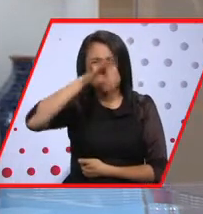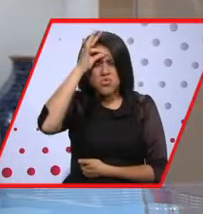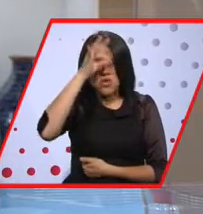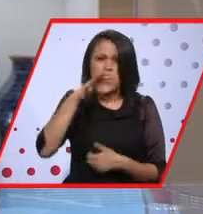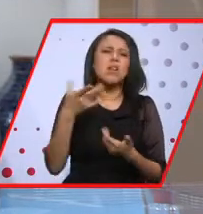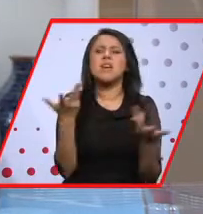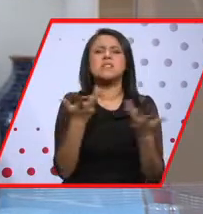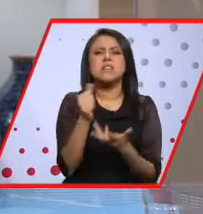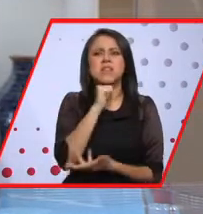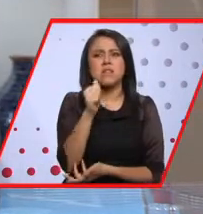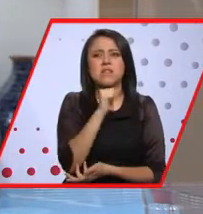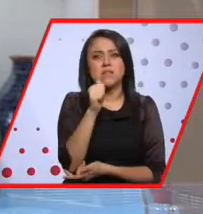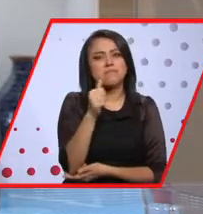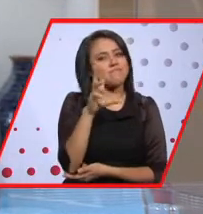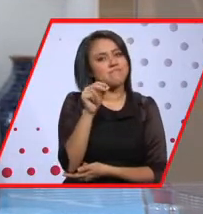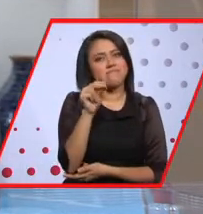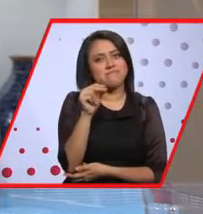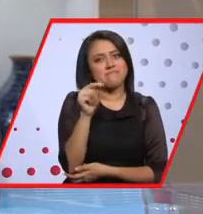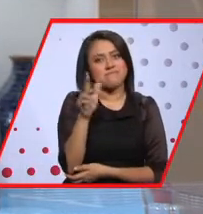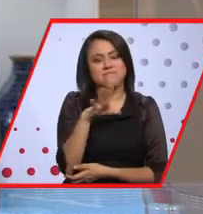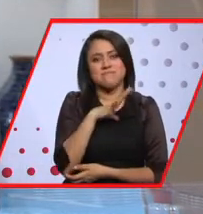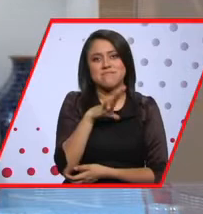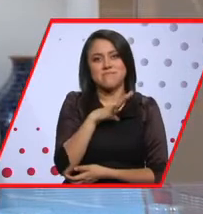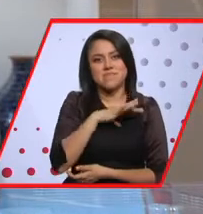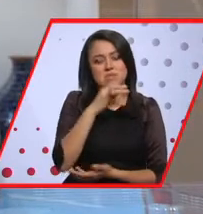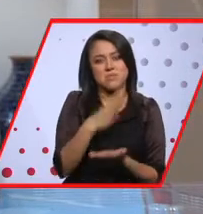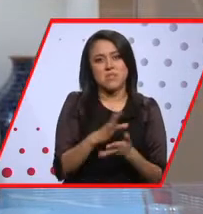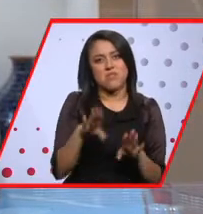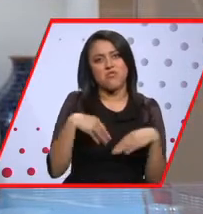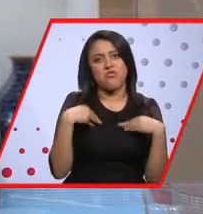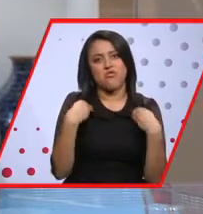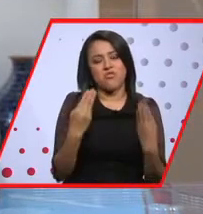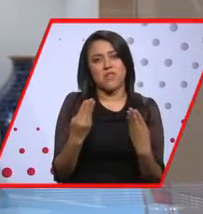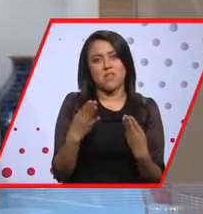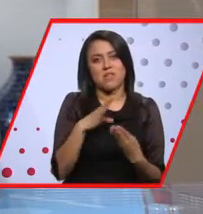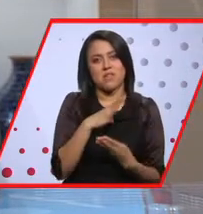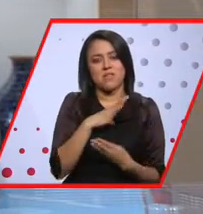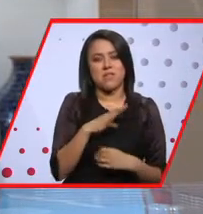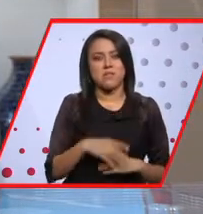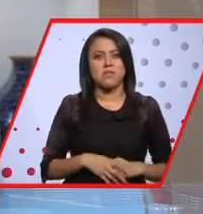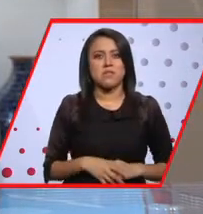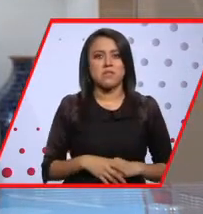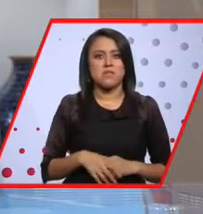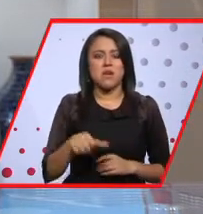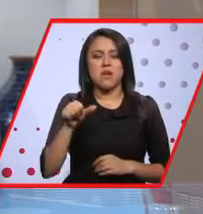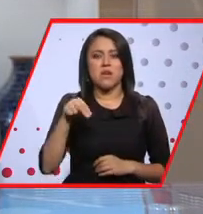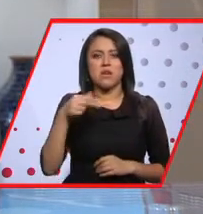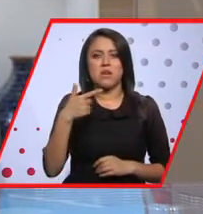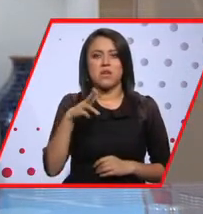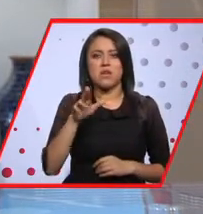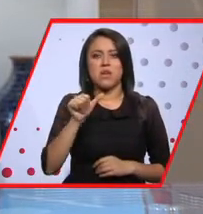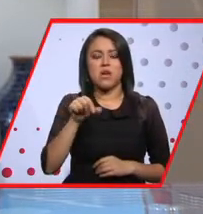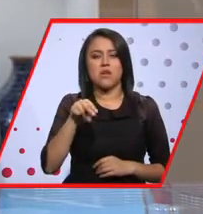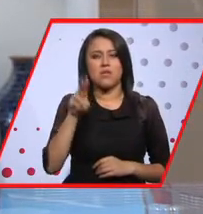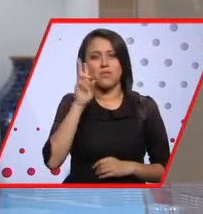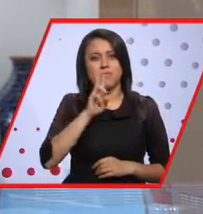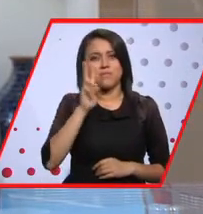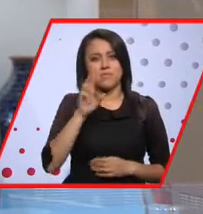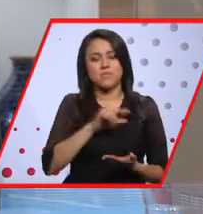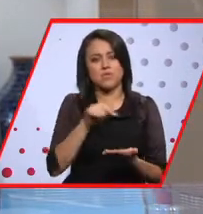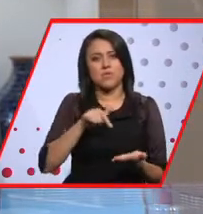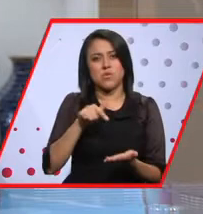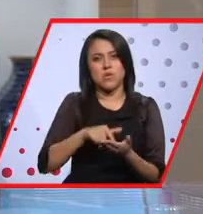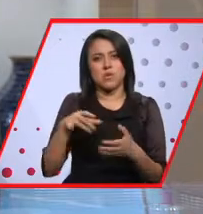nada. Pues se está confiando en que no hacen nada. Dion Anguiano, es en tu demarcación. Y a la gobierno